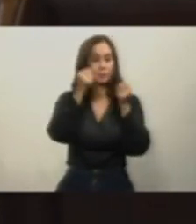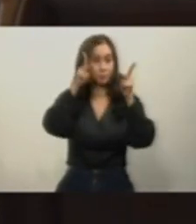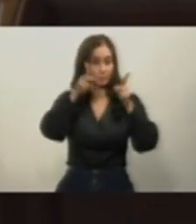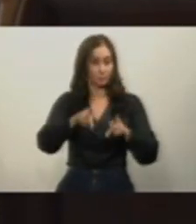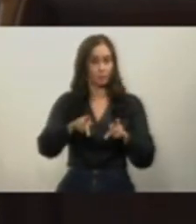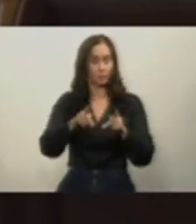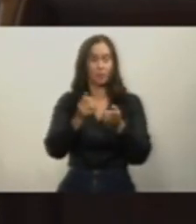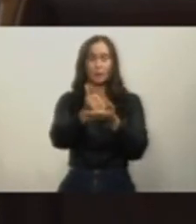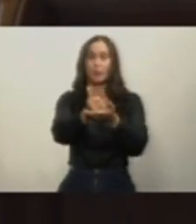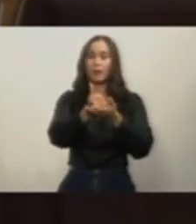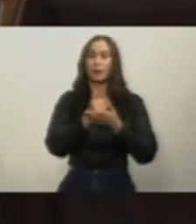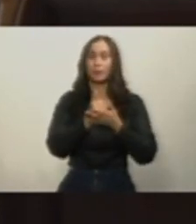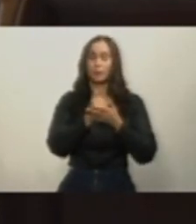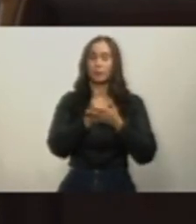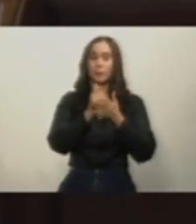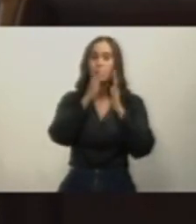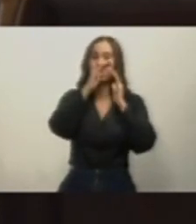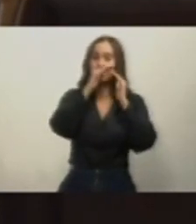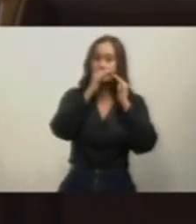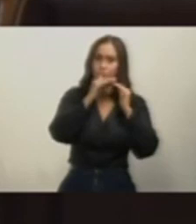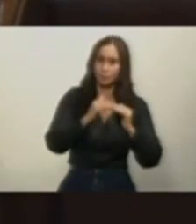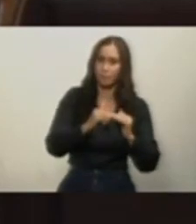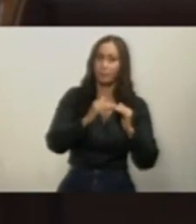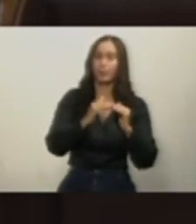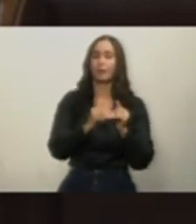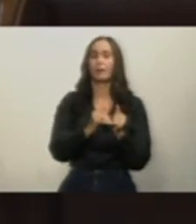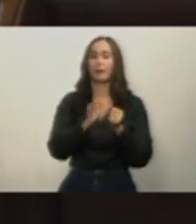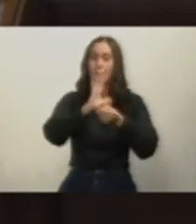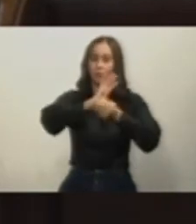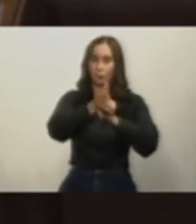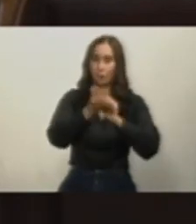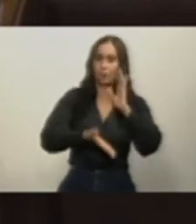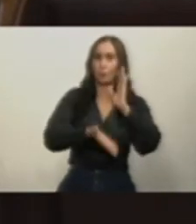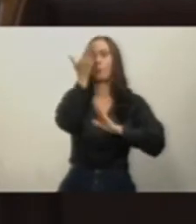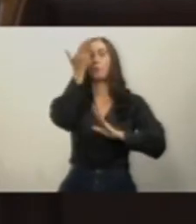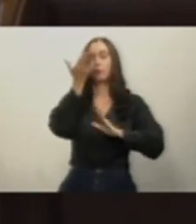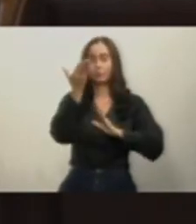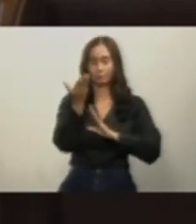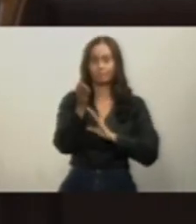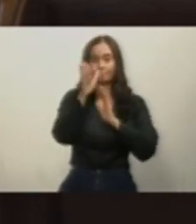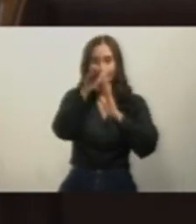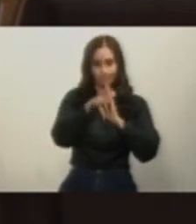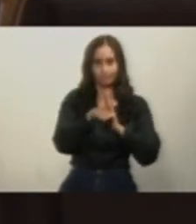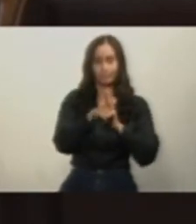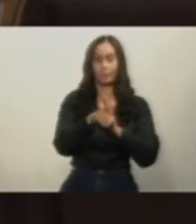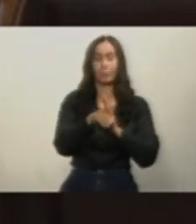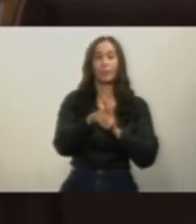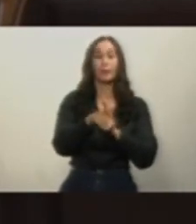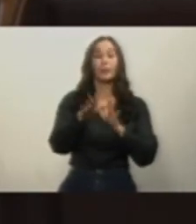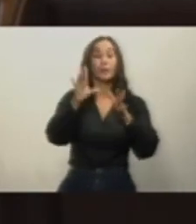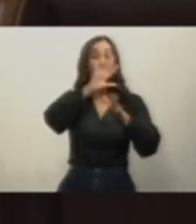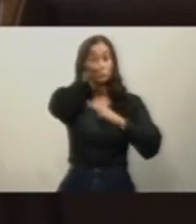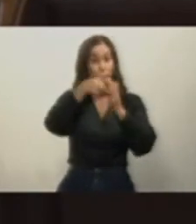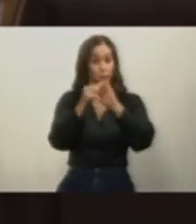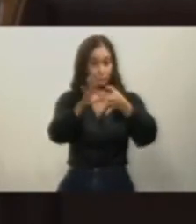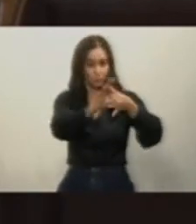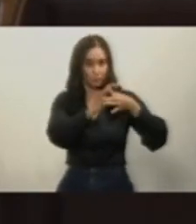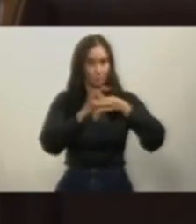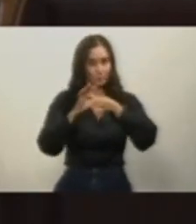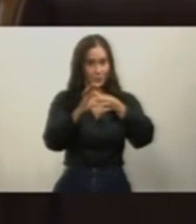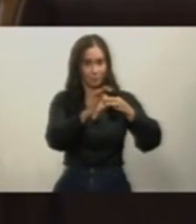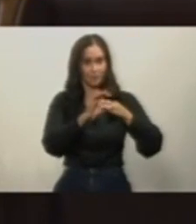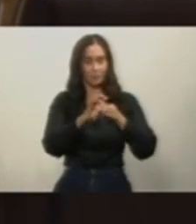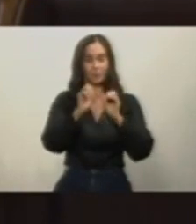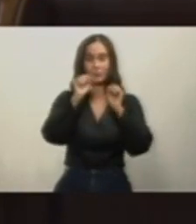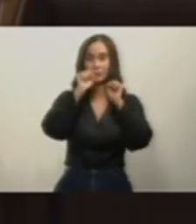mitigar el creciente rebrote del contagio y asegurar unidos que nuestro